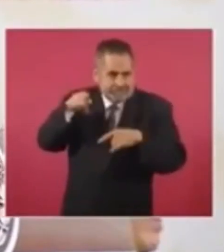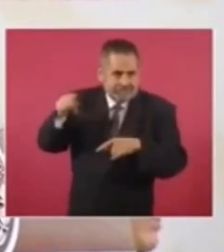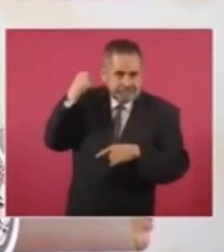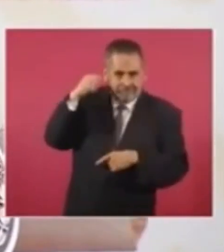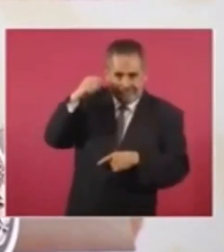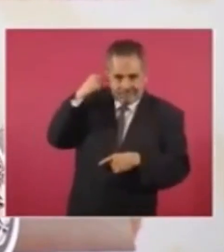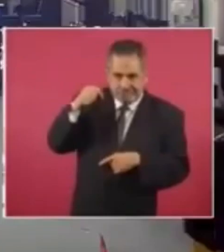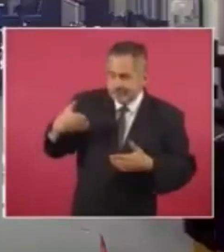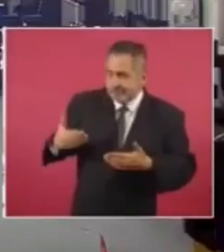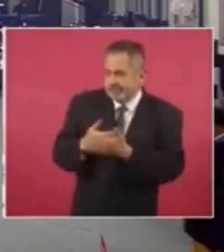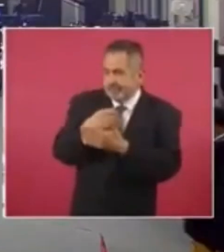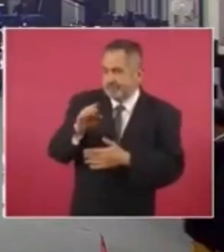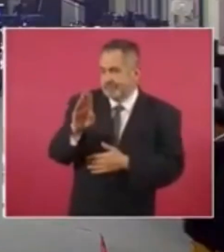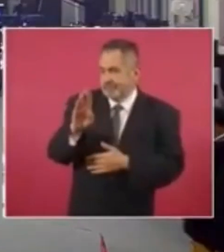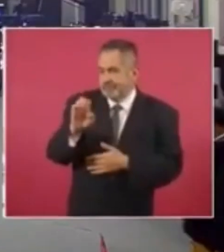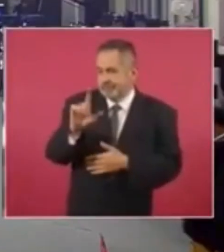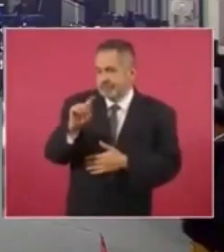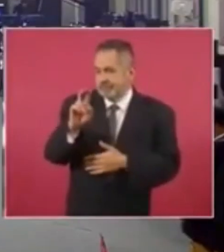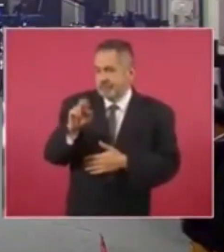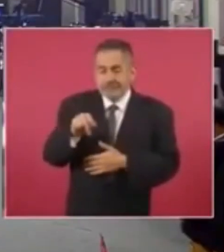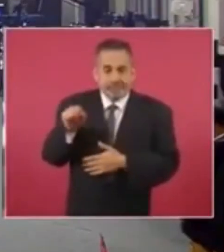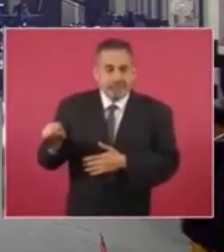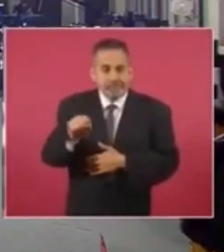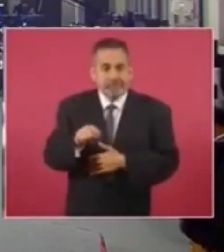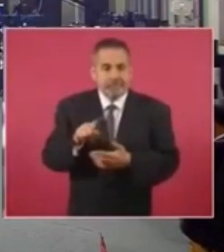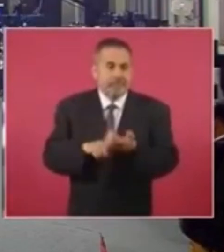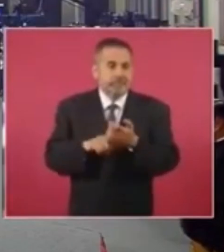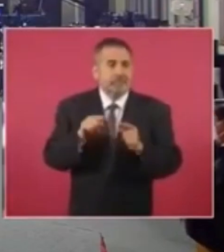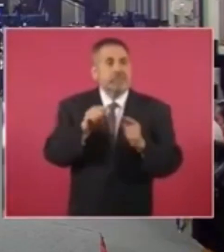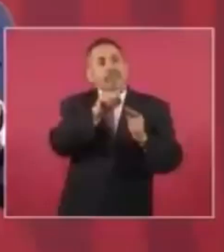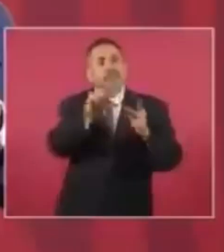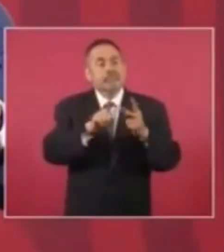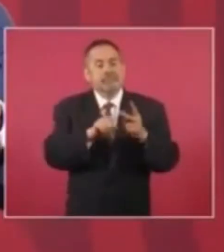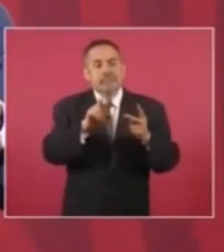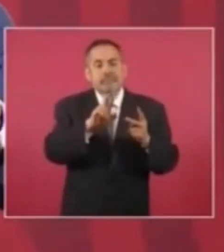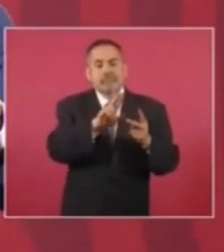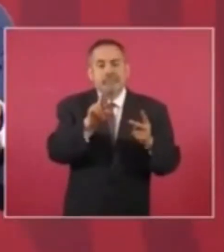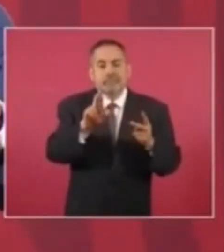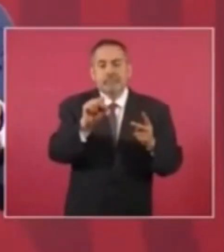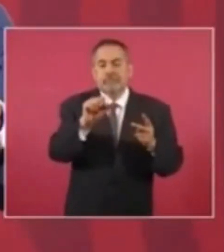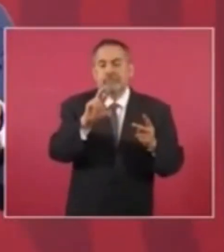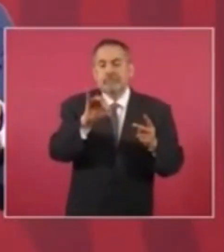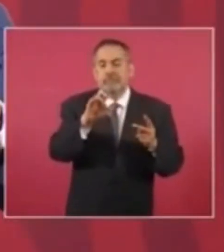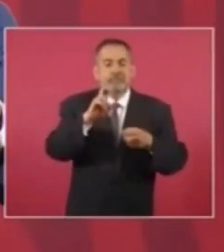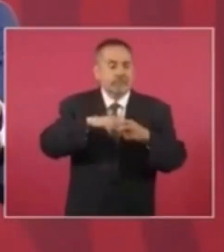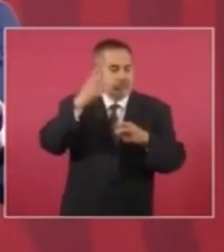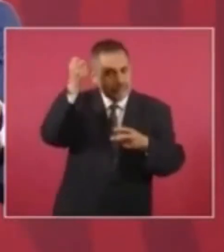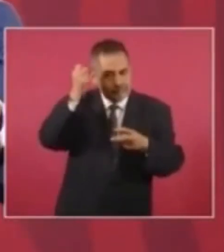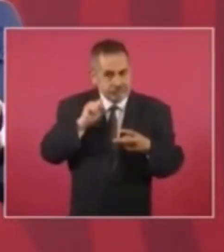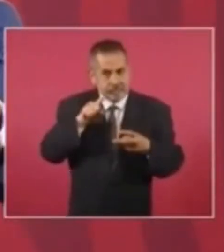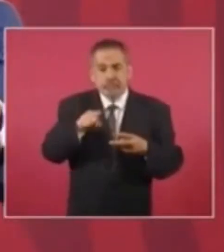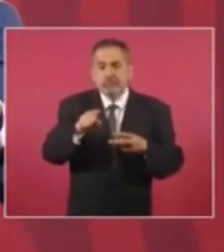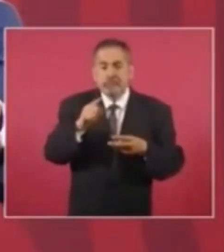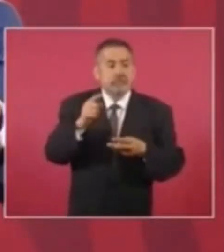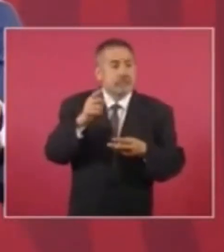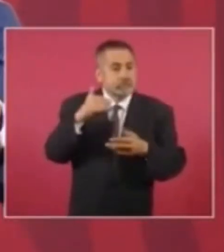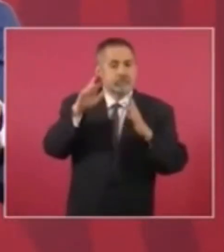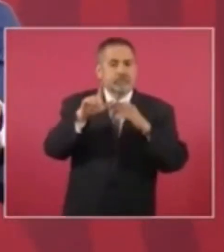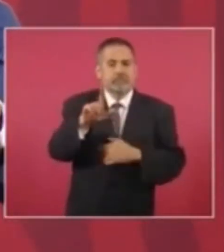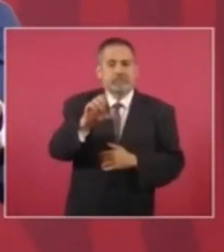porque se calle. Invéntese algo de su cabeza, cabrones. Traen un pinche grupo, una banda, lo que